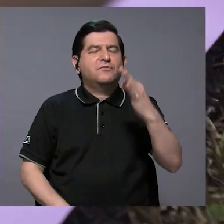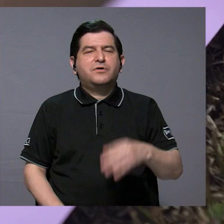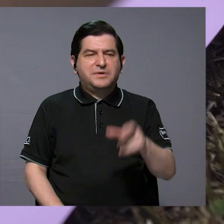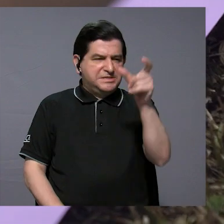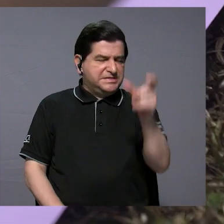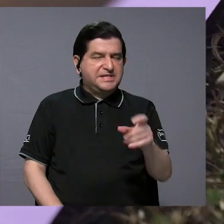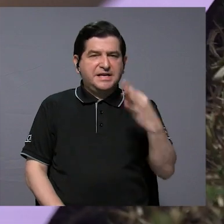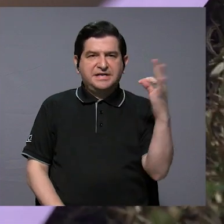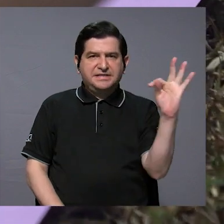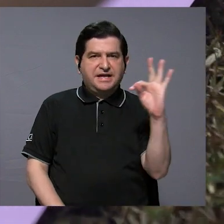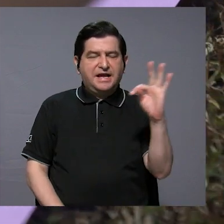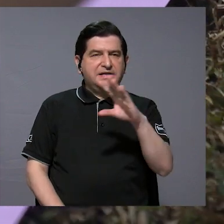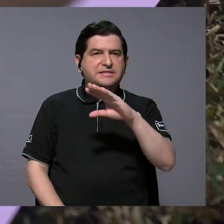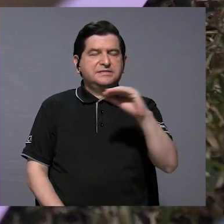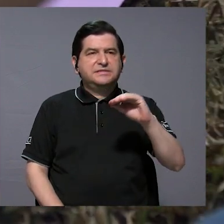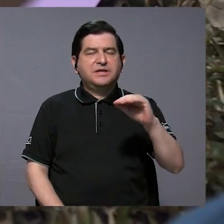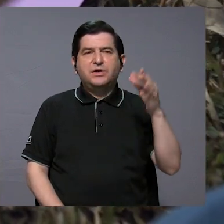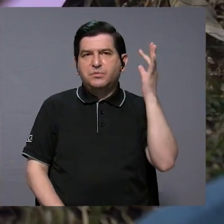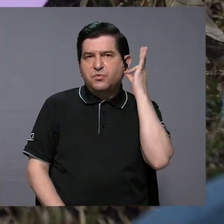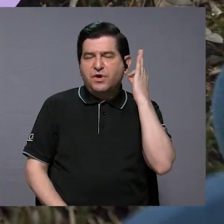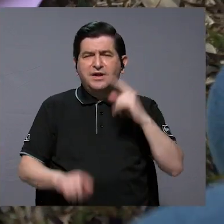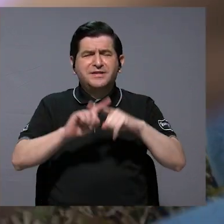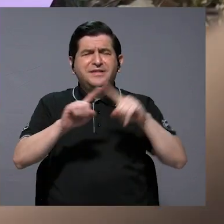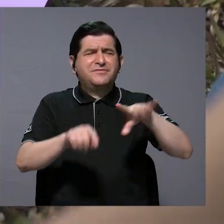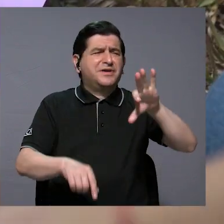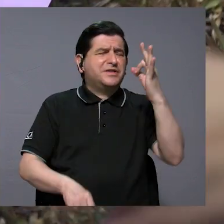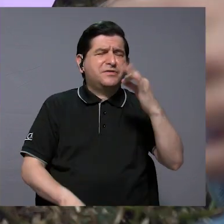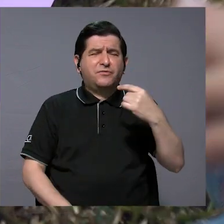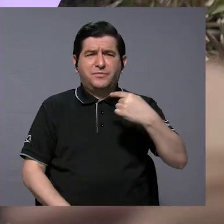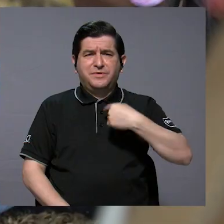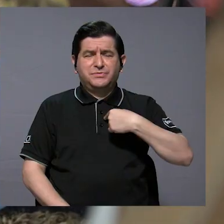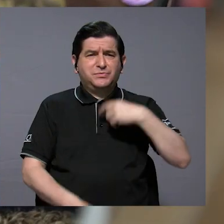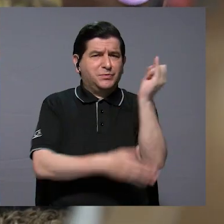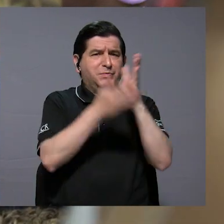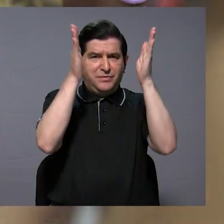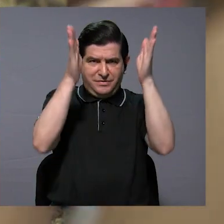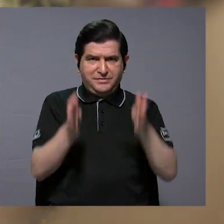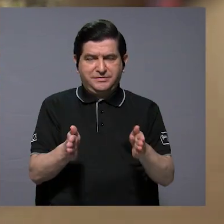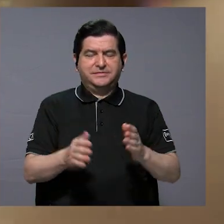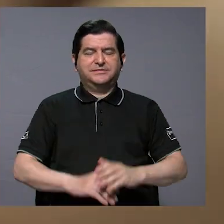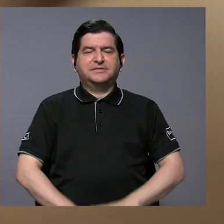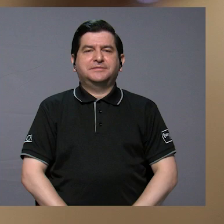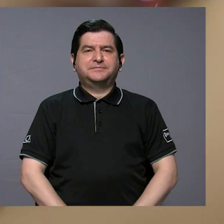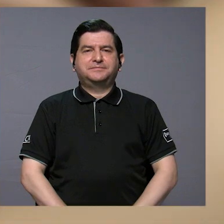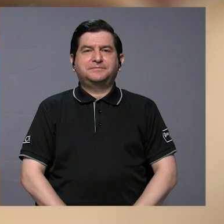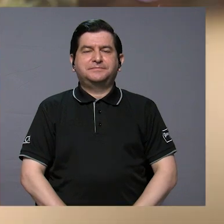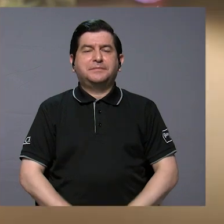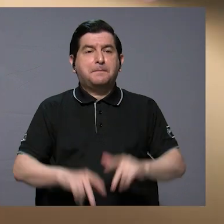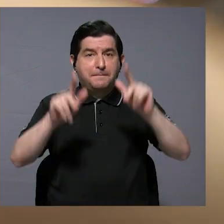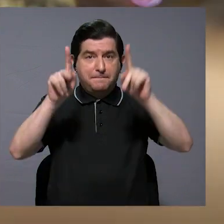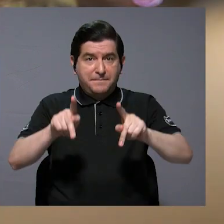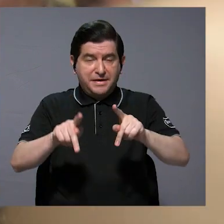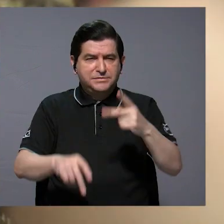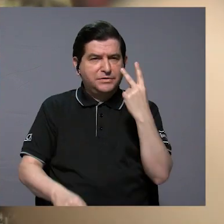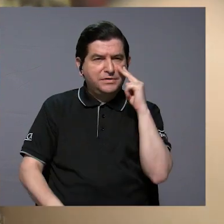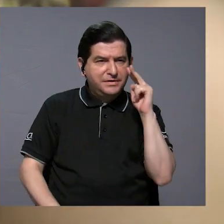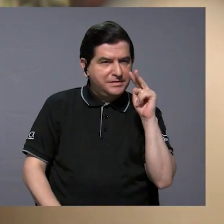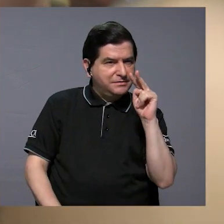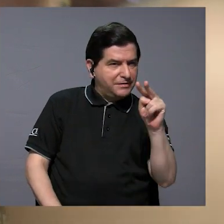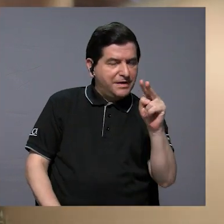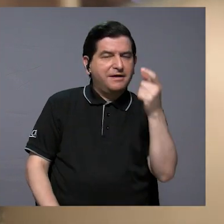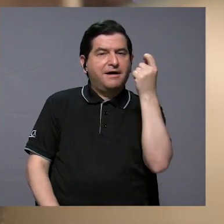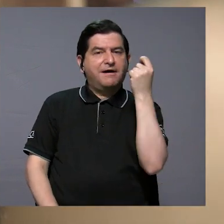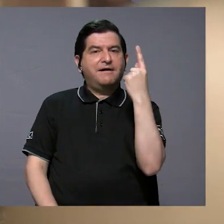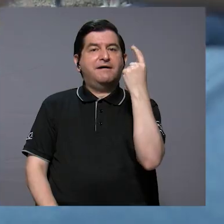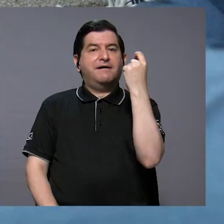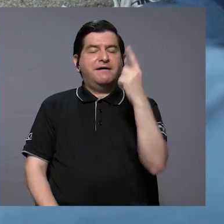diosas. Muchas formas de ser trans, muchas formas de ser mujer y muchas formas de ser artista.